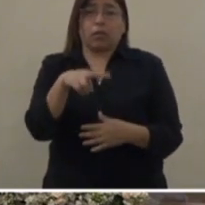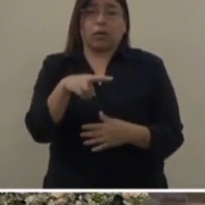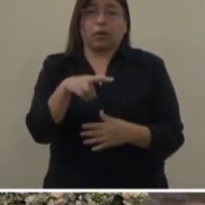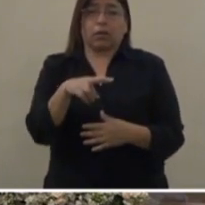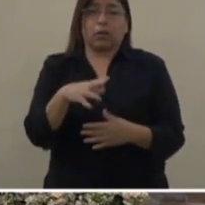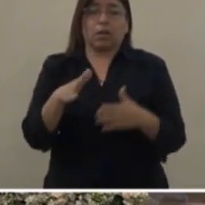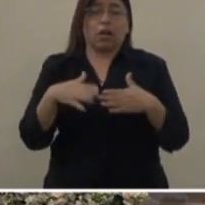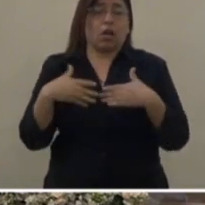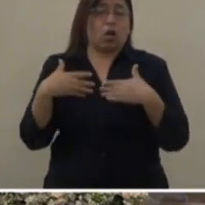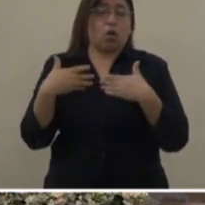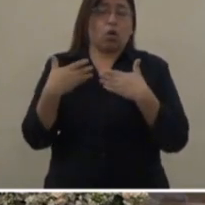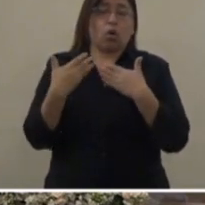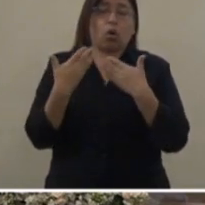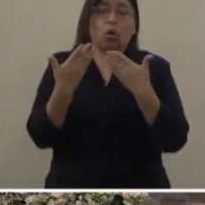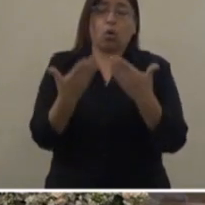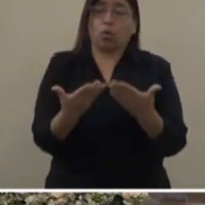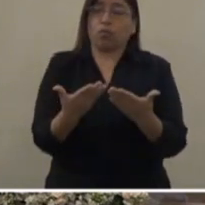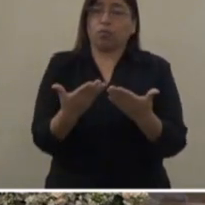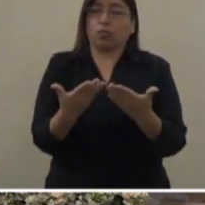confía sin límites,